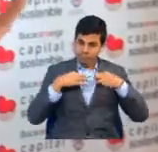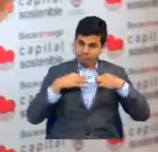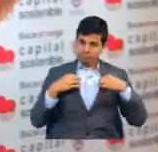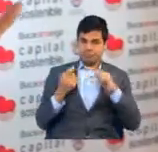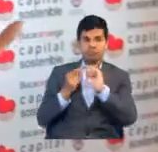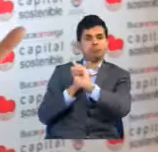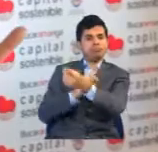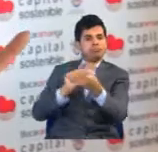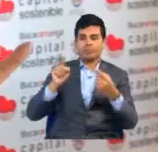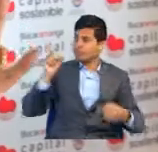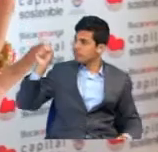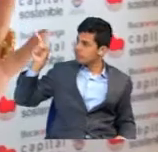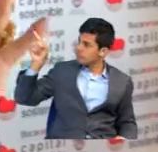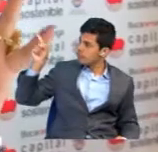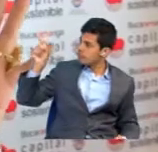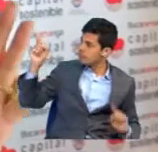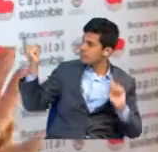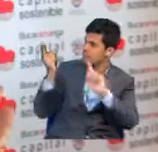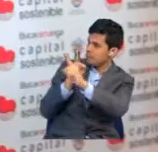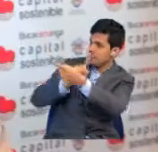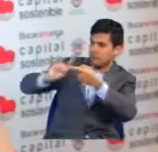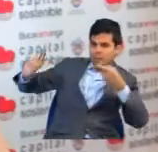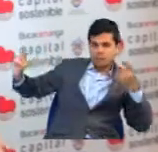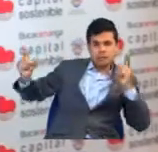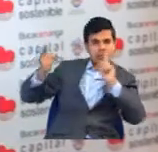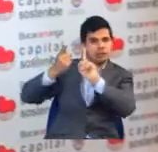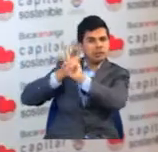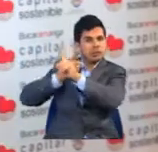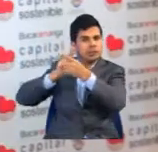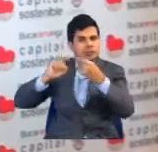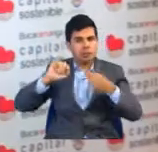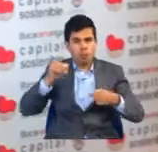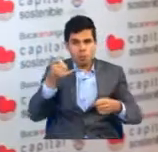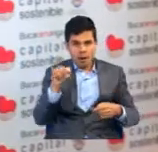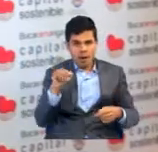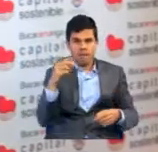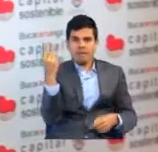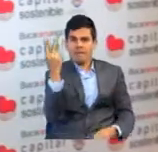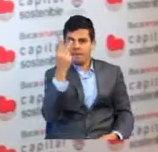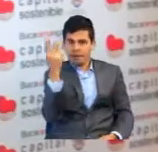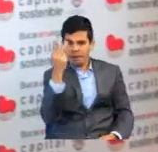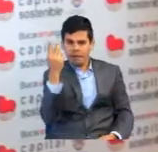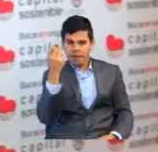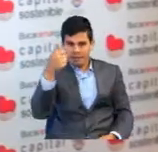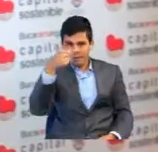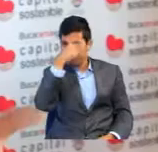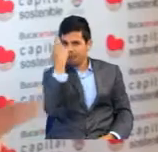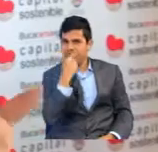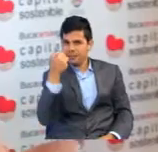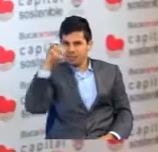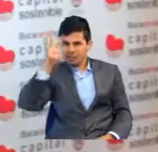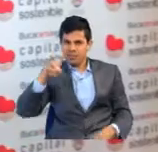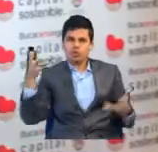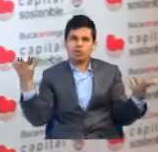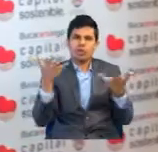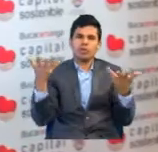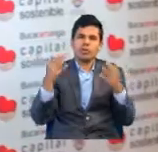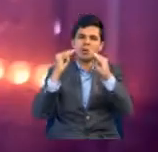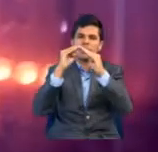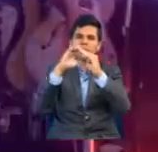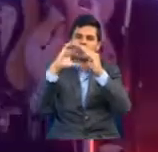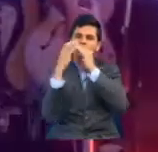estar jueves 17, viernes 18 en el Centro Cultural del